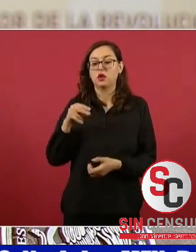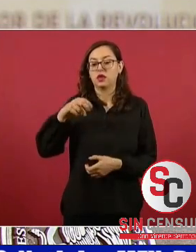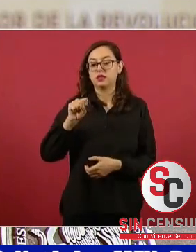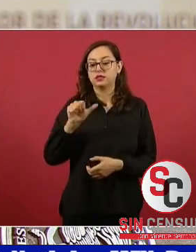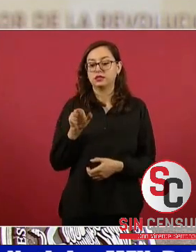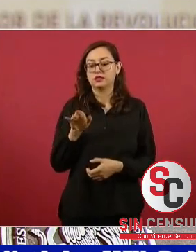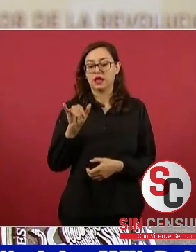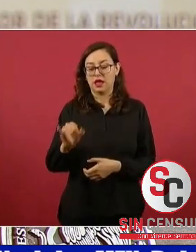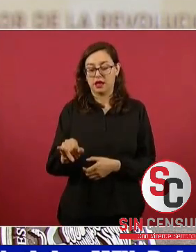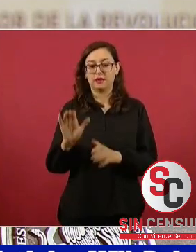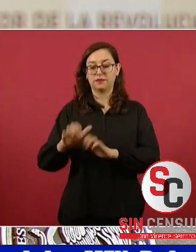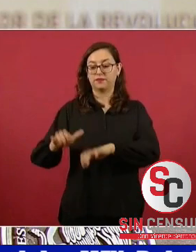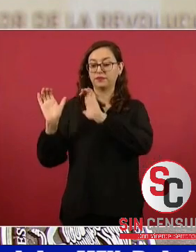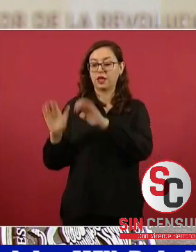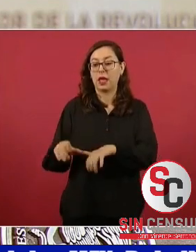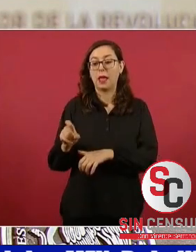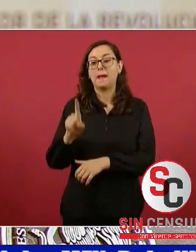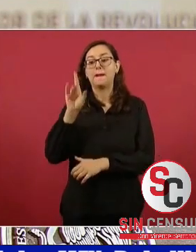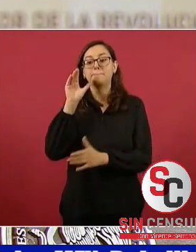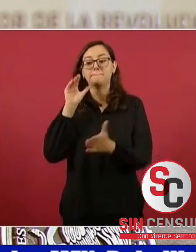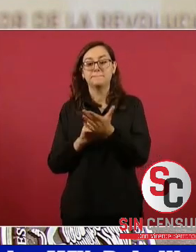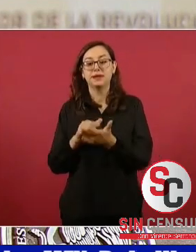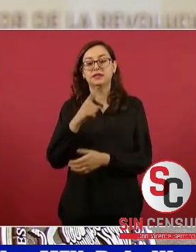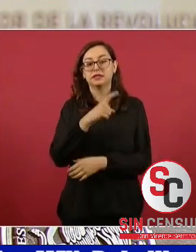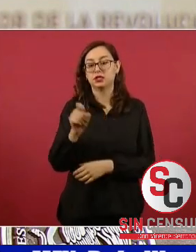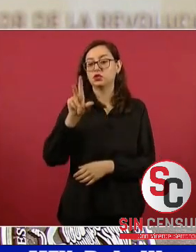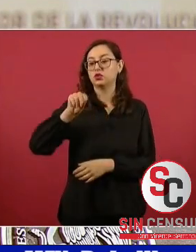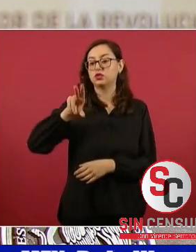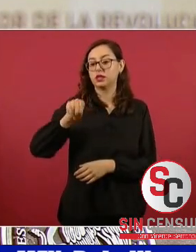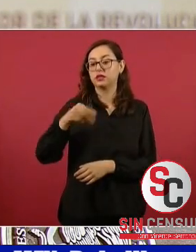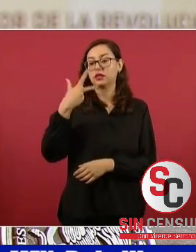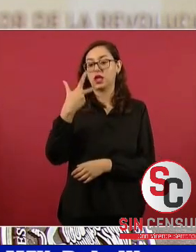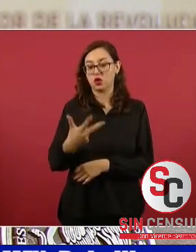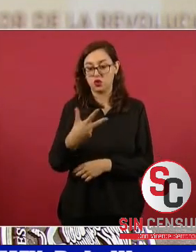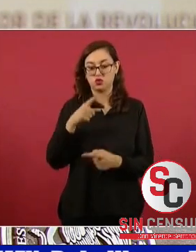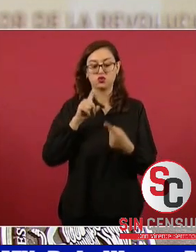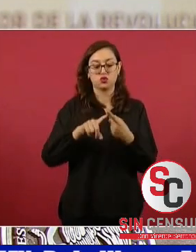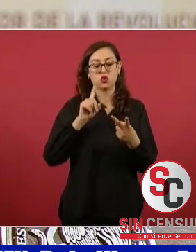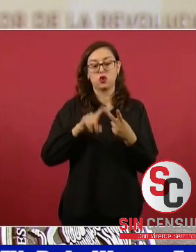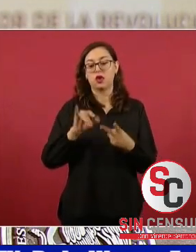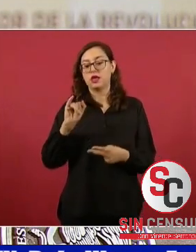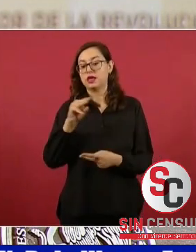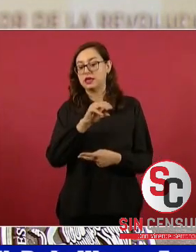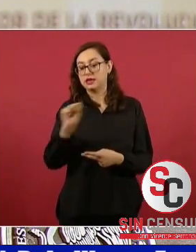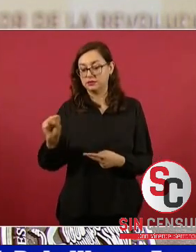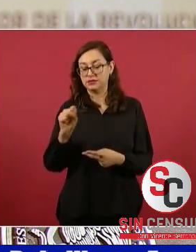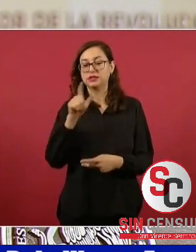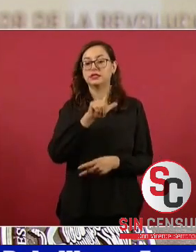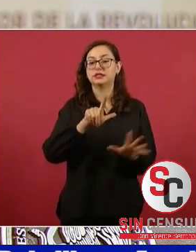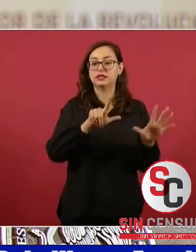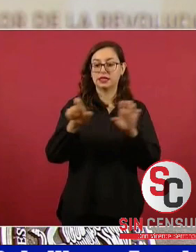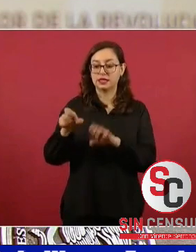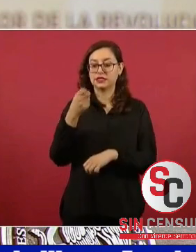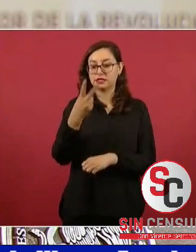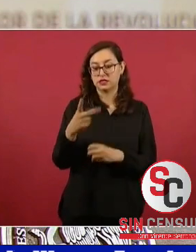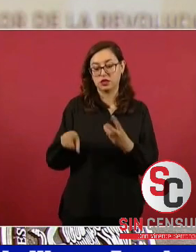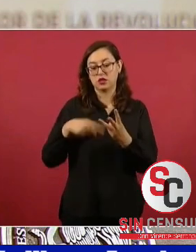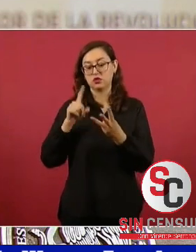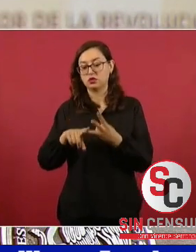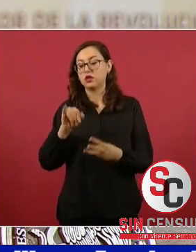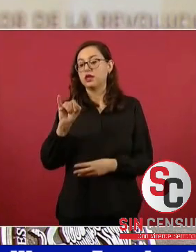a 1,188 médicos y médicas, el IMSS a 702, el ISSSTE